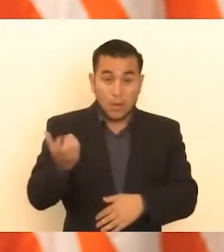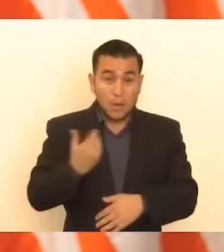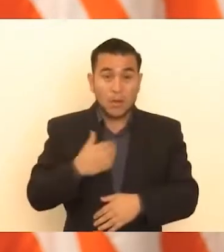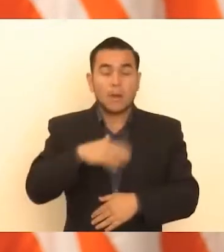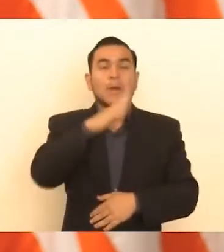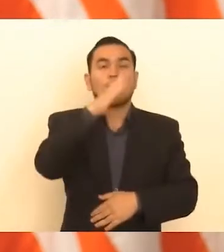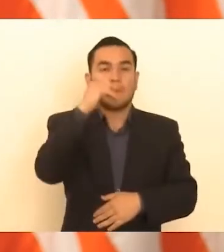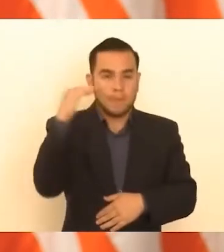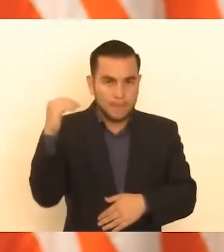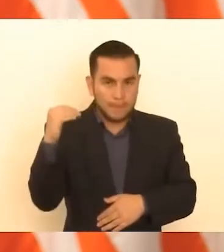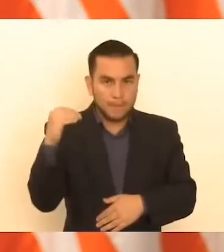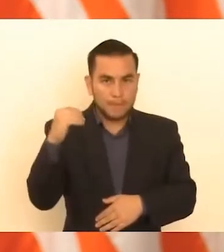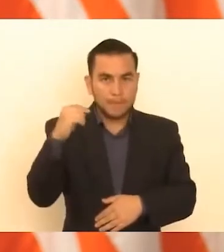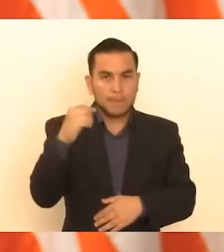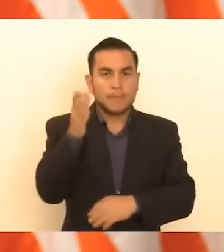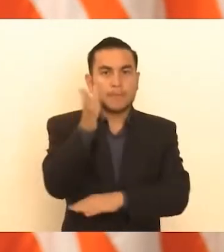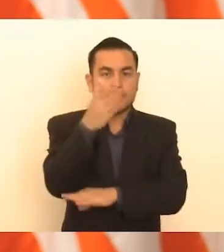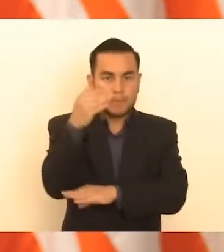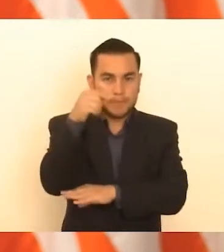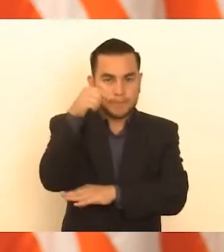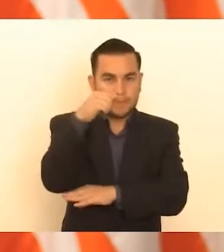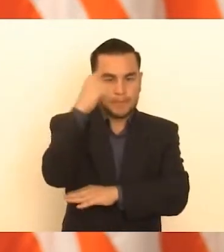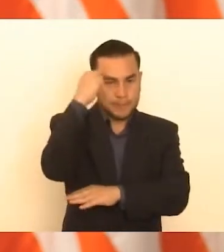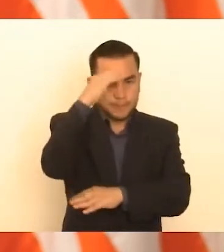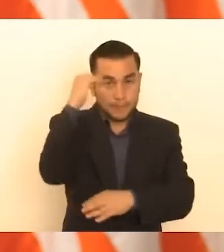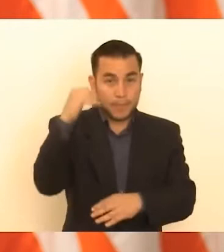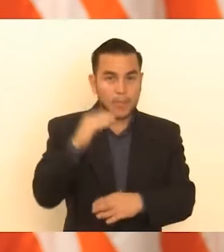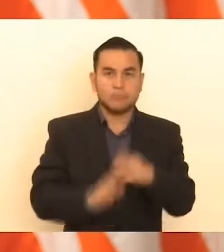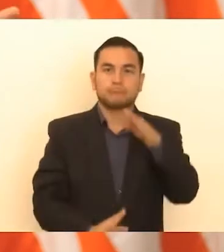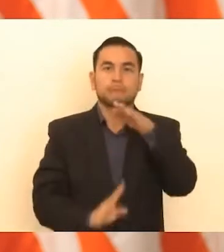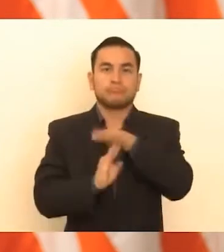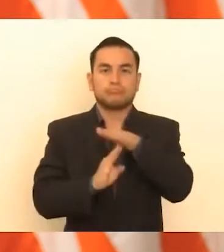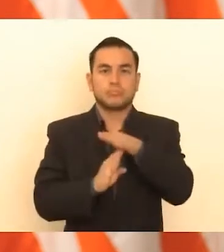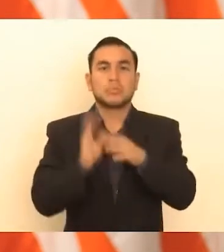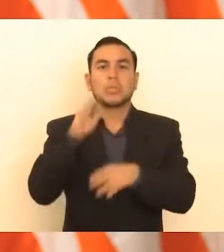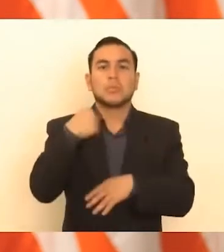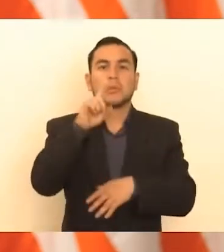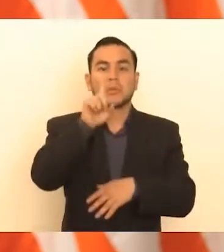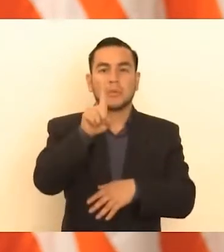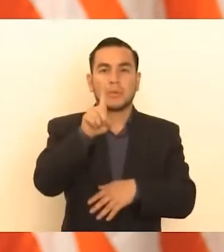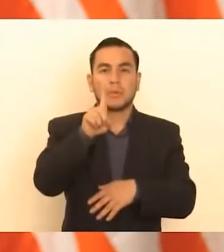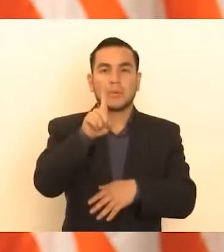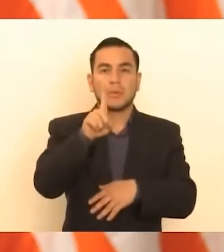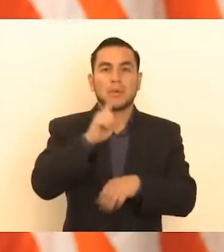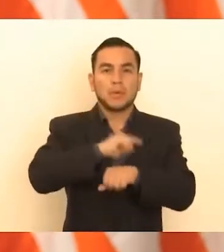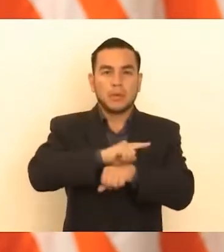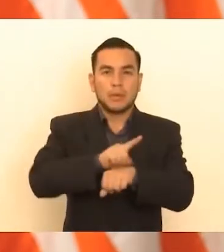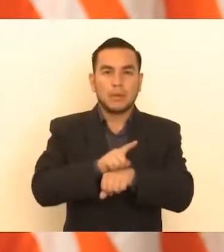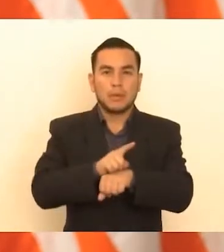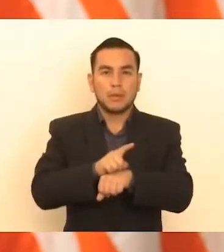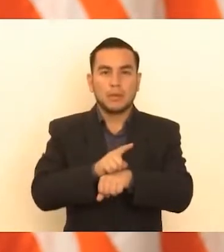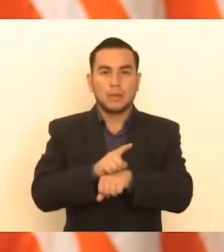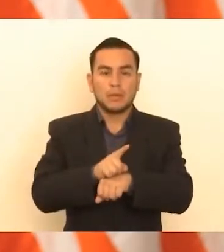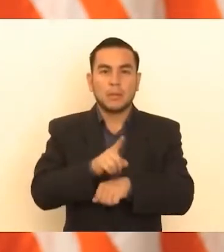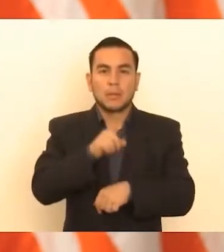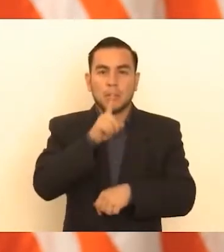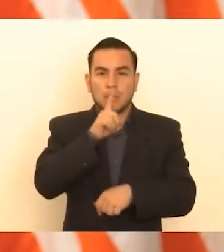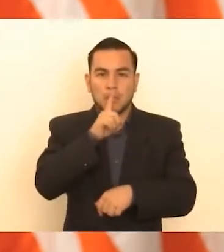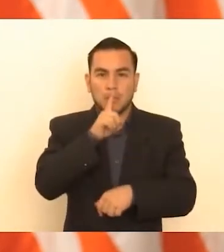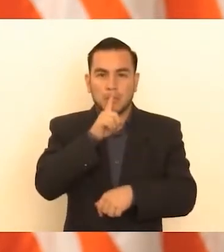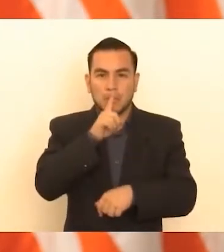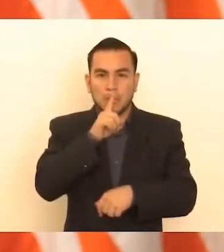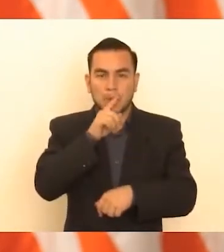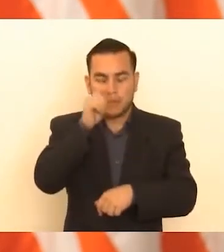políticos lo acaban de detener luego hicieron un minuto de silencio por por kobe bryant está muy